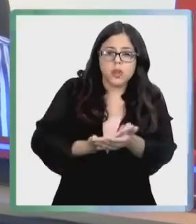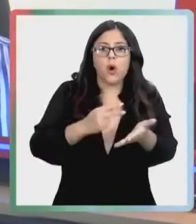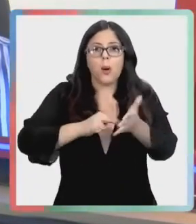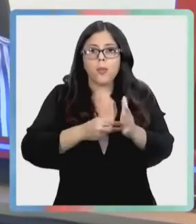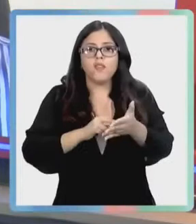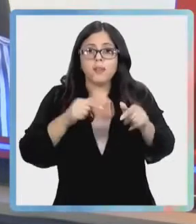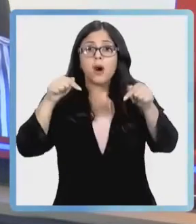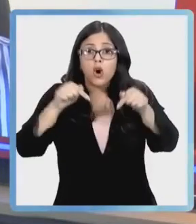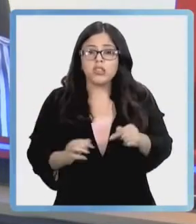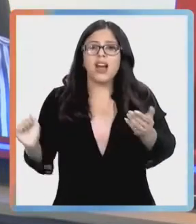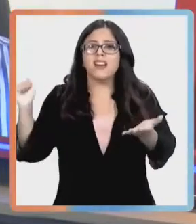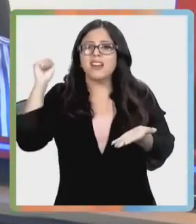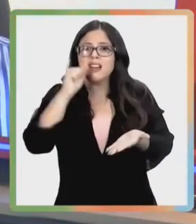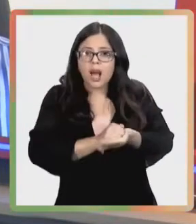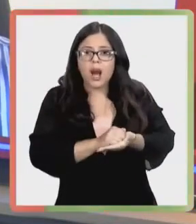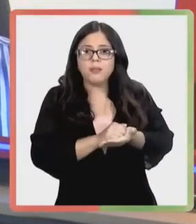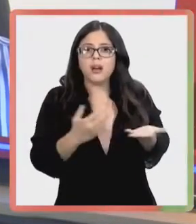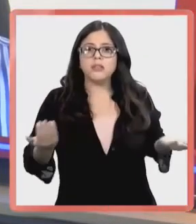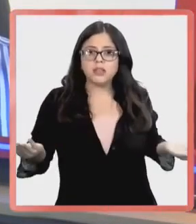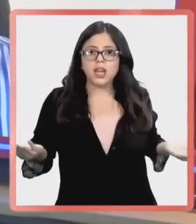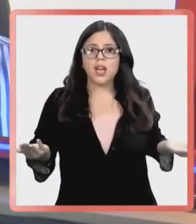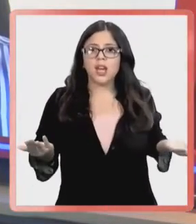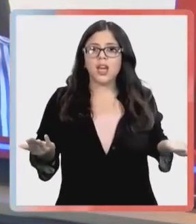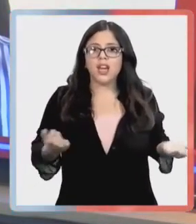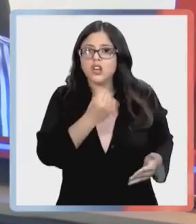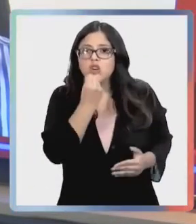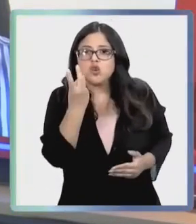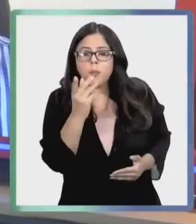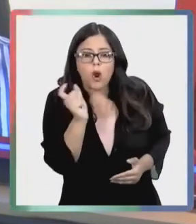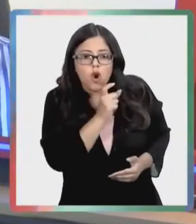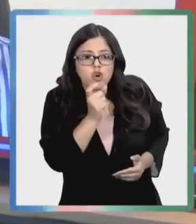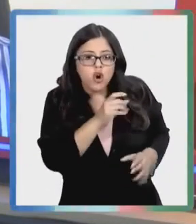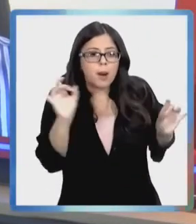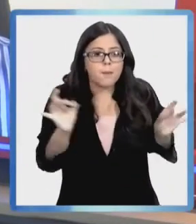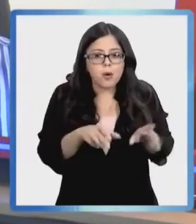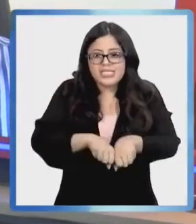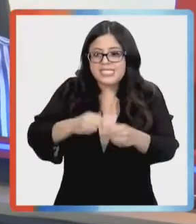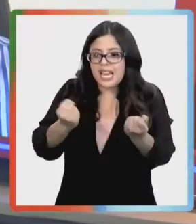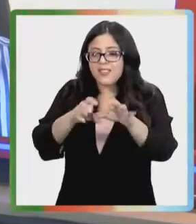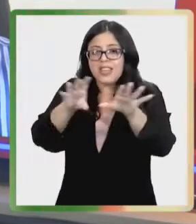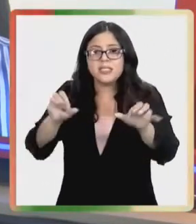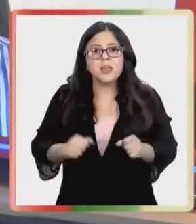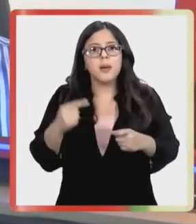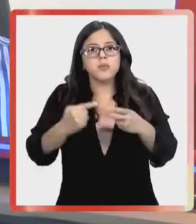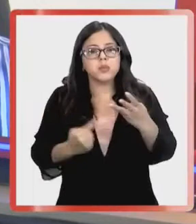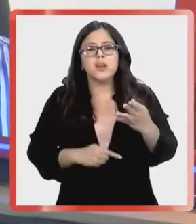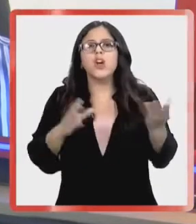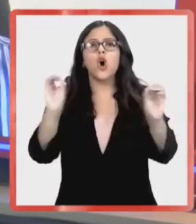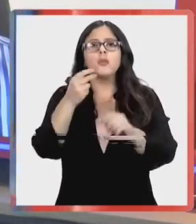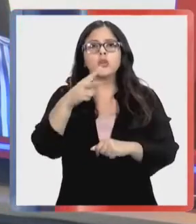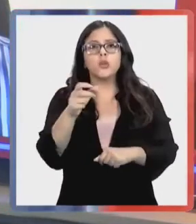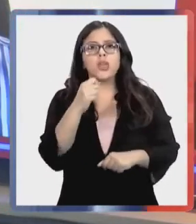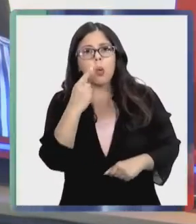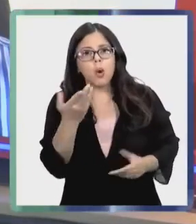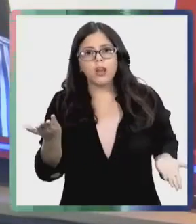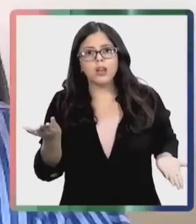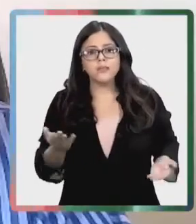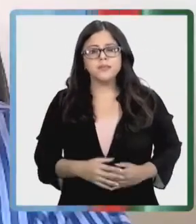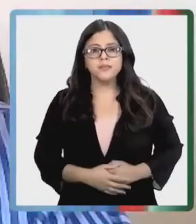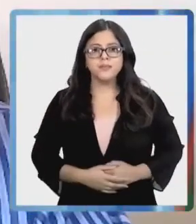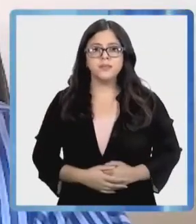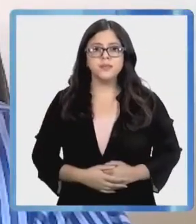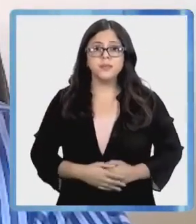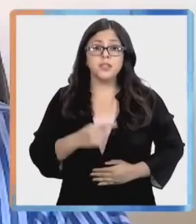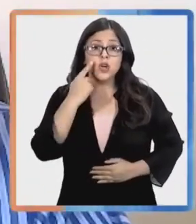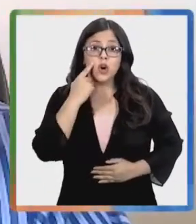podríamos decir, ¿verdad? Hoy día se quejan de que están en números rojos, hablan incluso de quiebre del sistema, en fin. ¿Cuál es su mirada de la situación? La